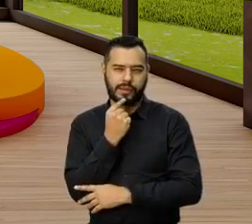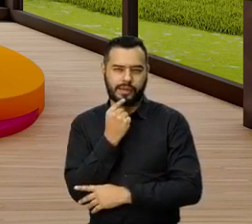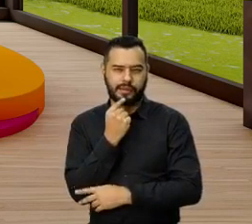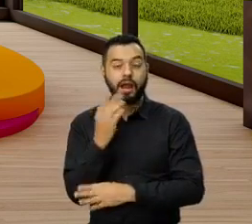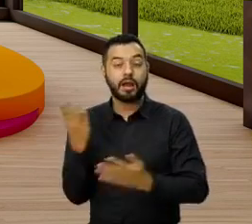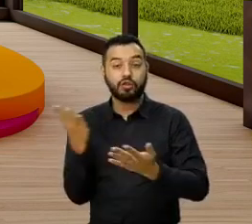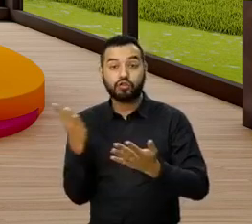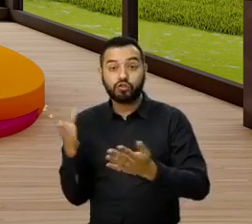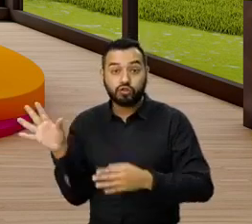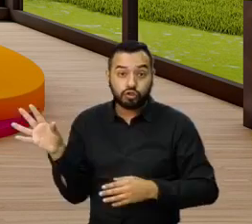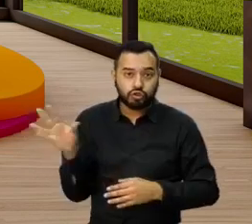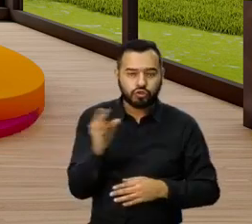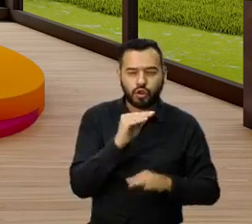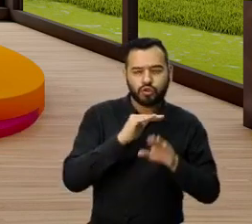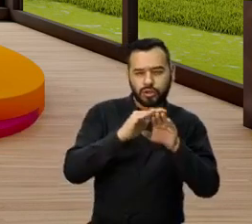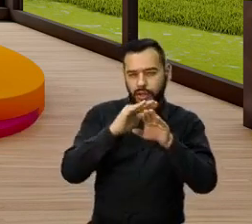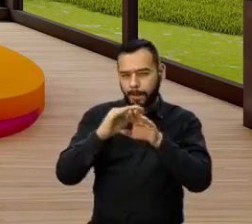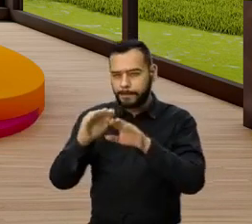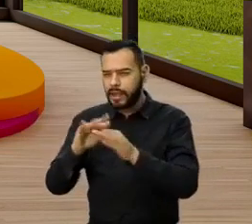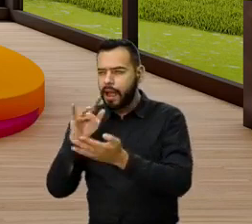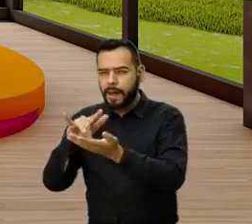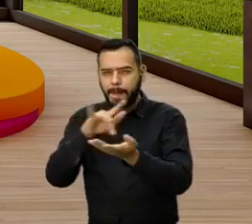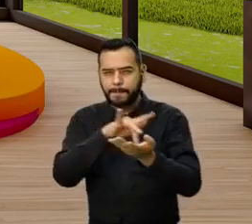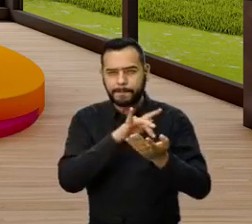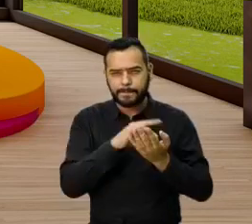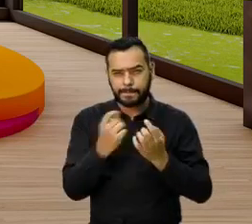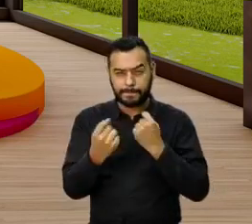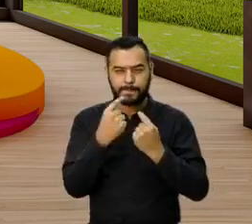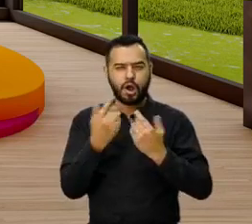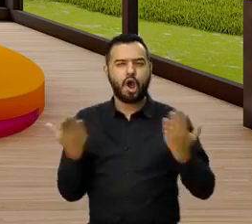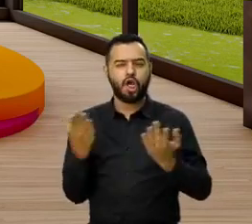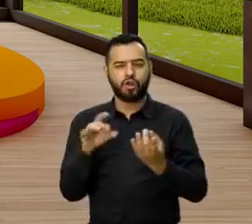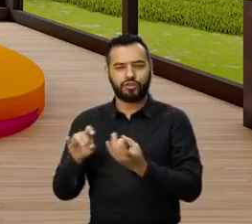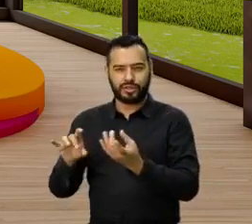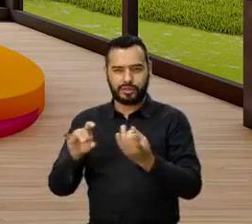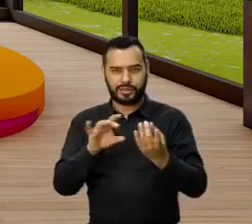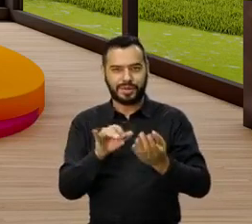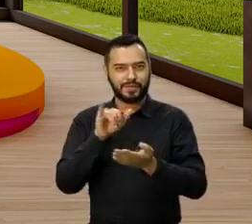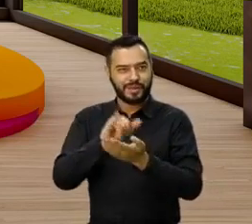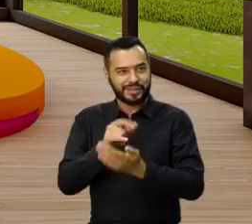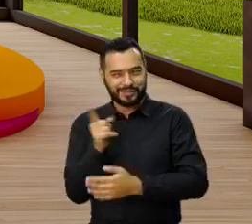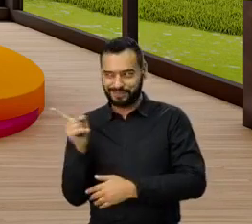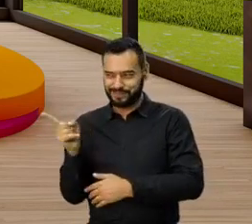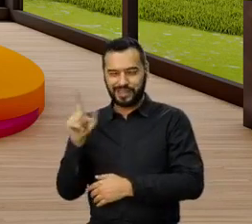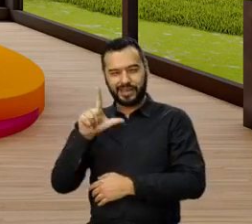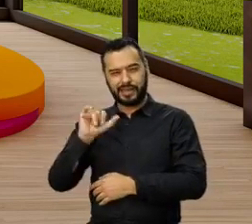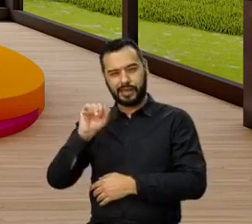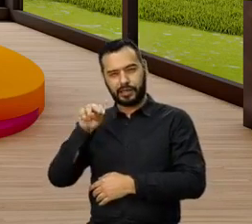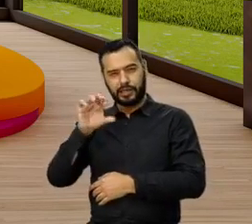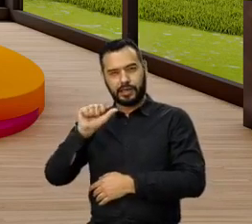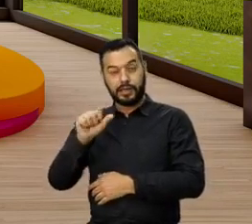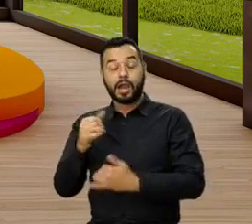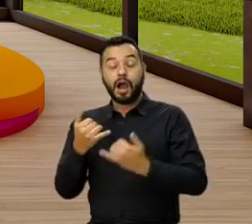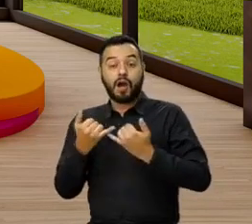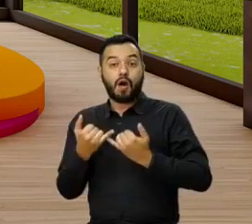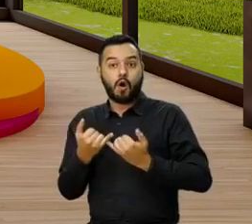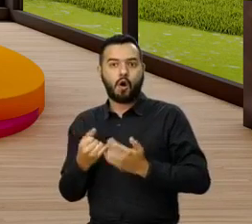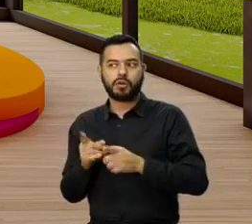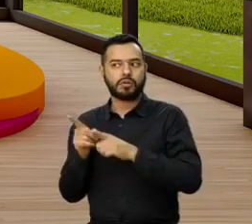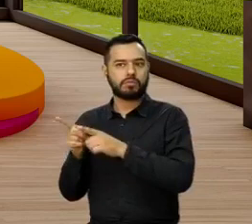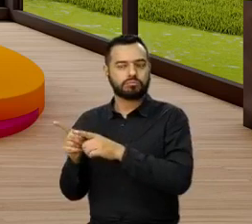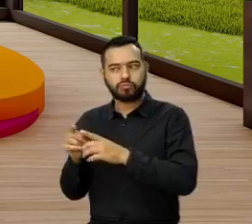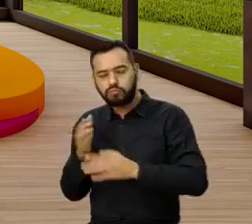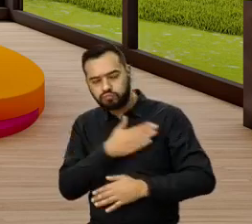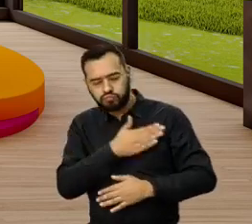a participar con sus preguntas a través del chat porque para eso tenemos aquí a nuestra querida lina que viene hoy muy